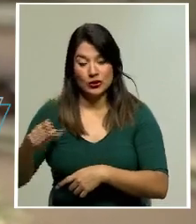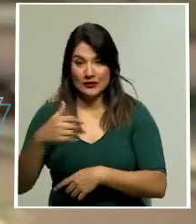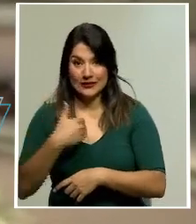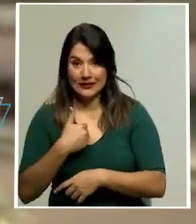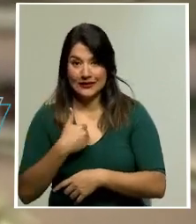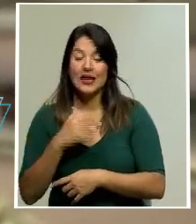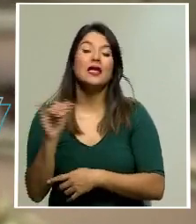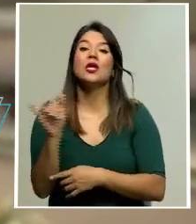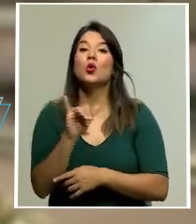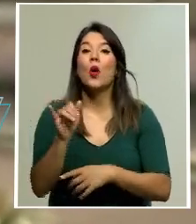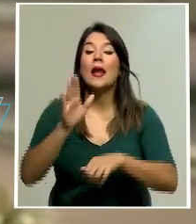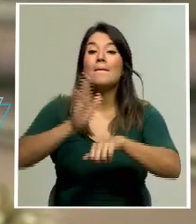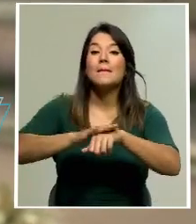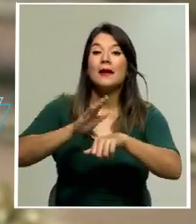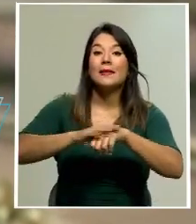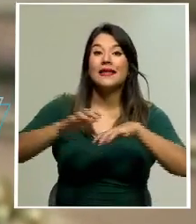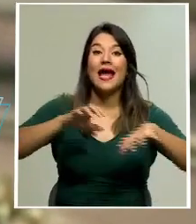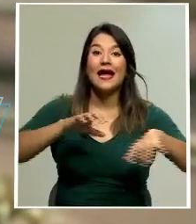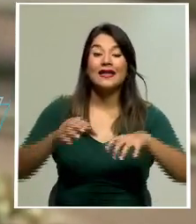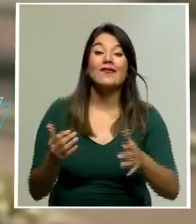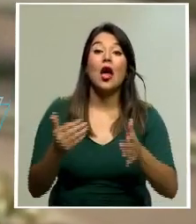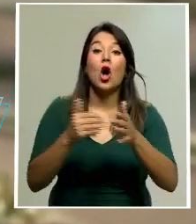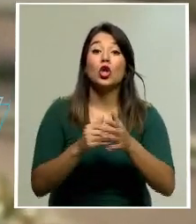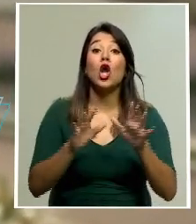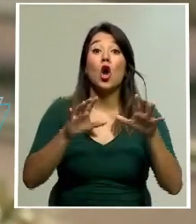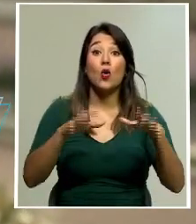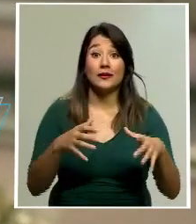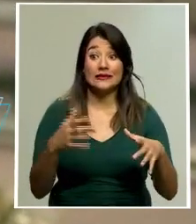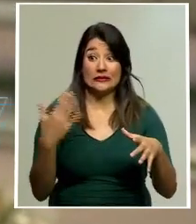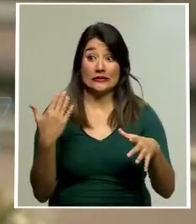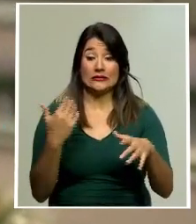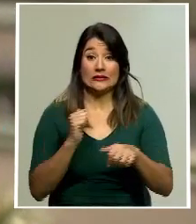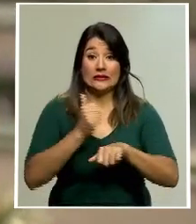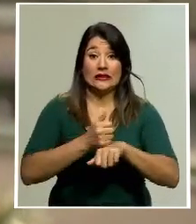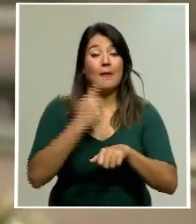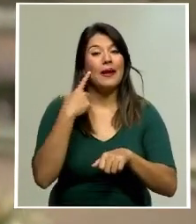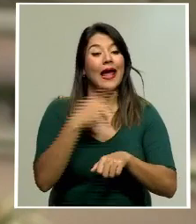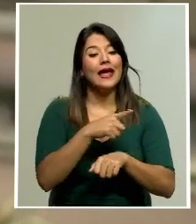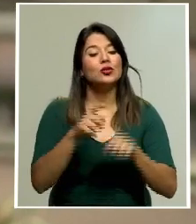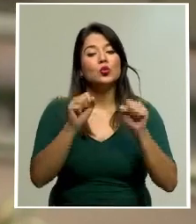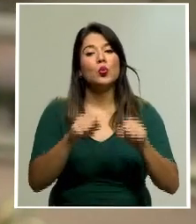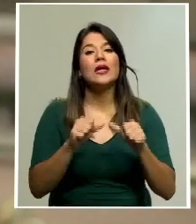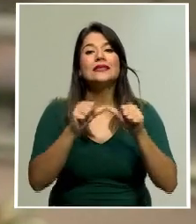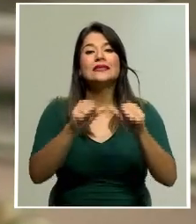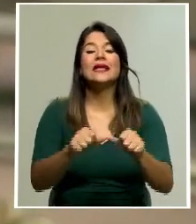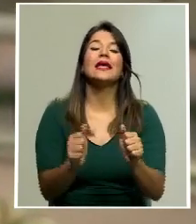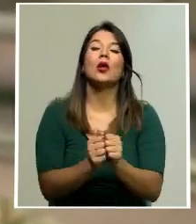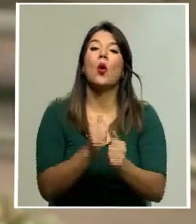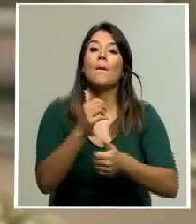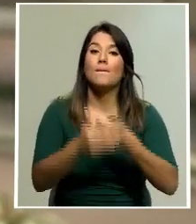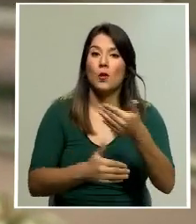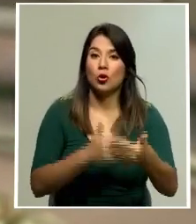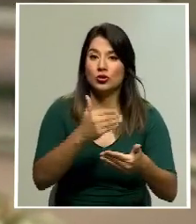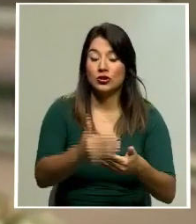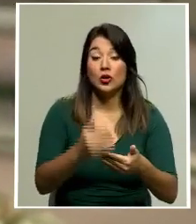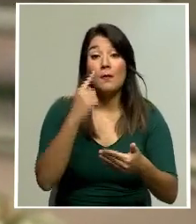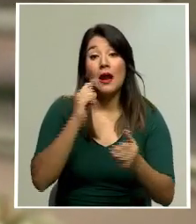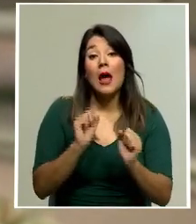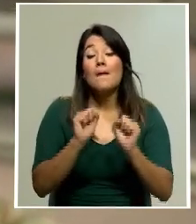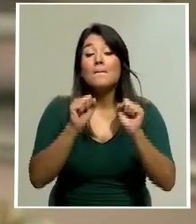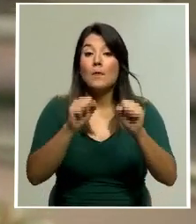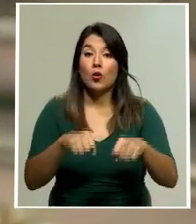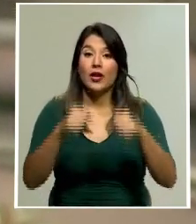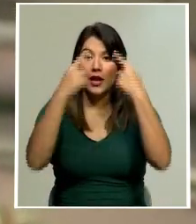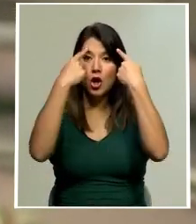Además, permite reactivar las comisiones que recién han sido integradas para que puedan continuar en los procesos que corresponden para poder